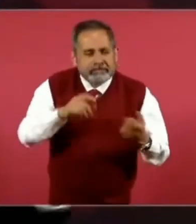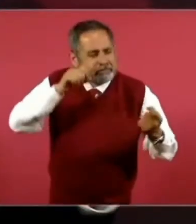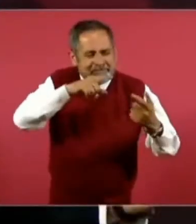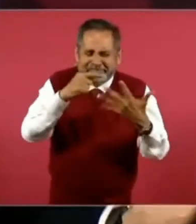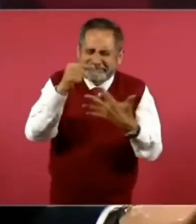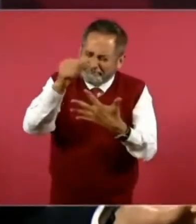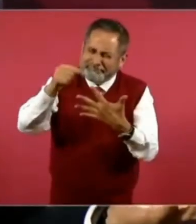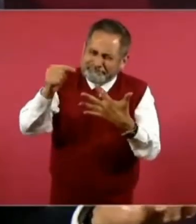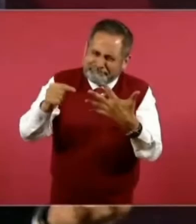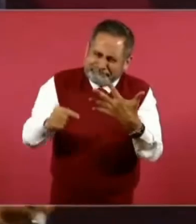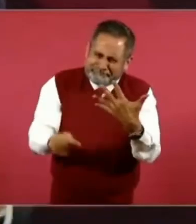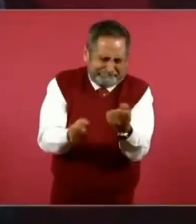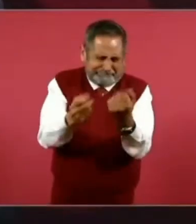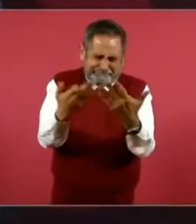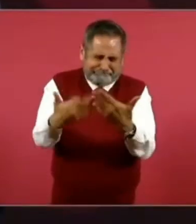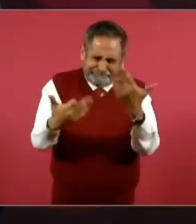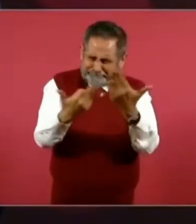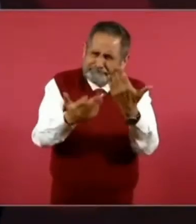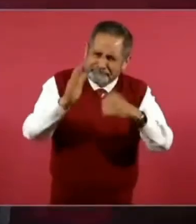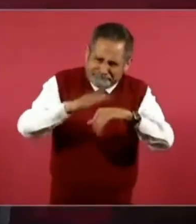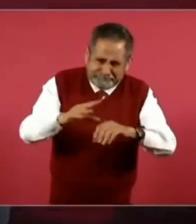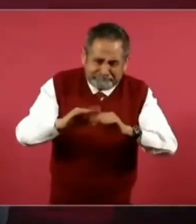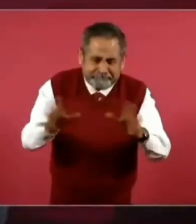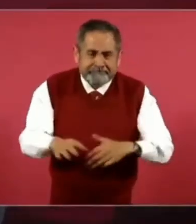tantas cosas.